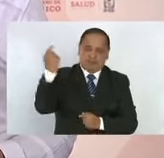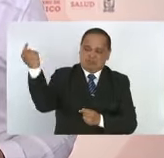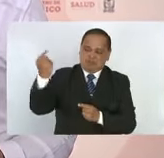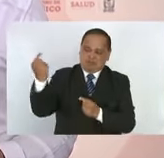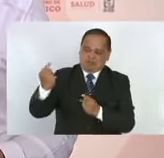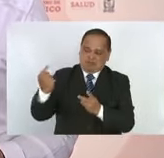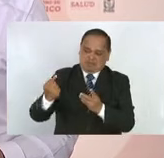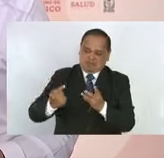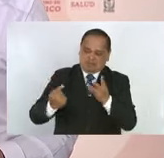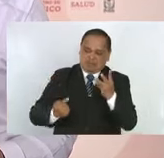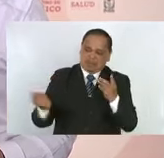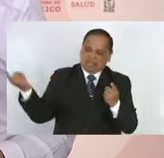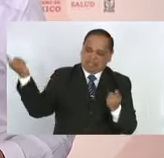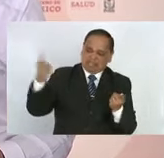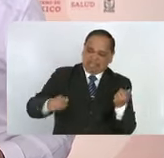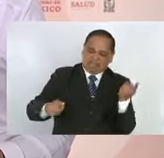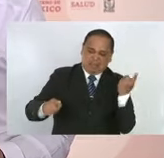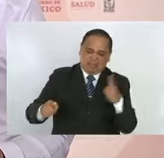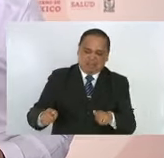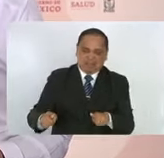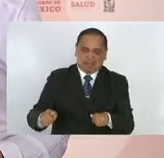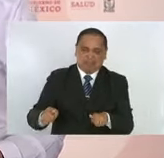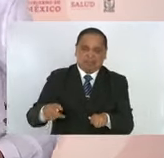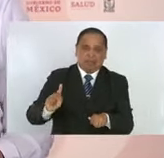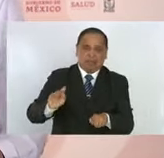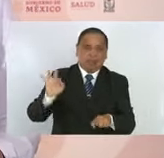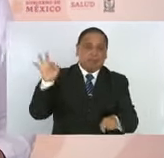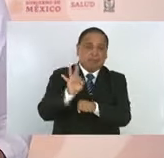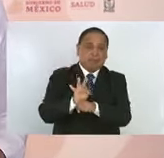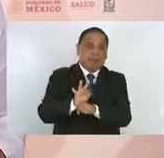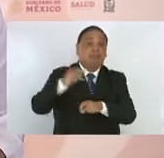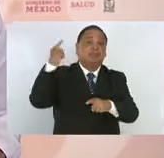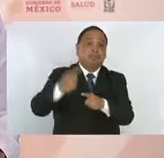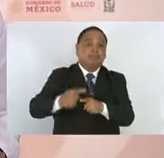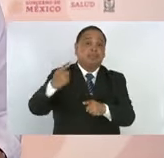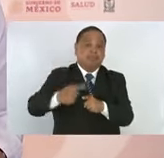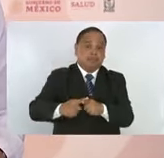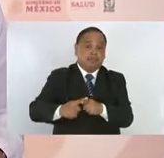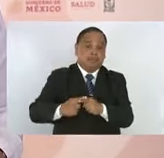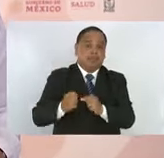para favorecer a